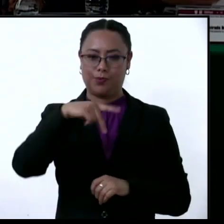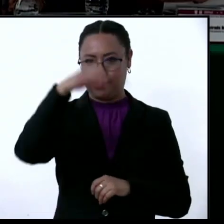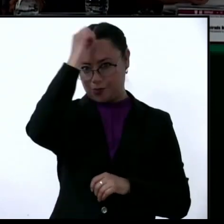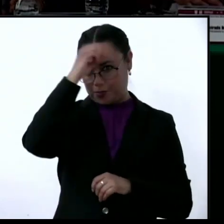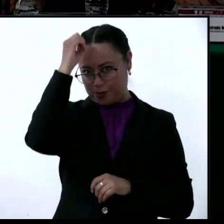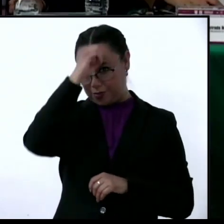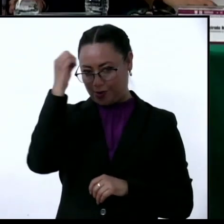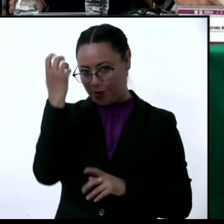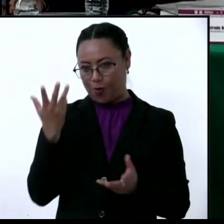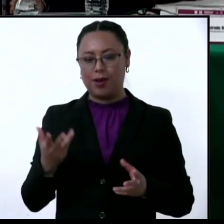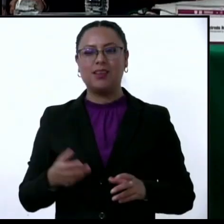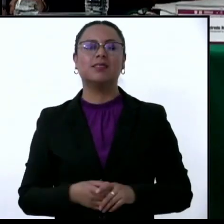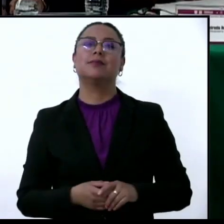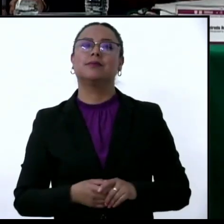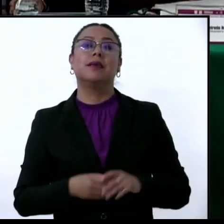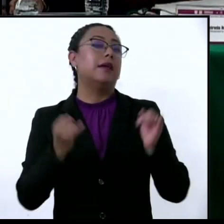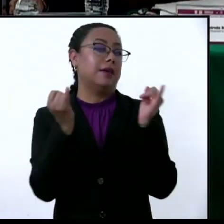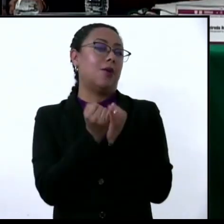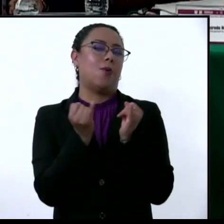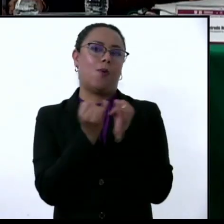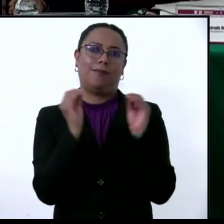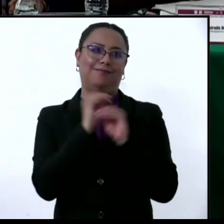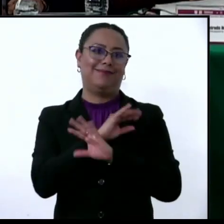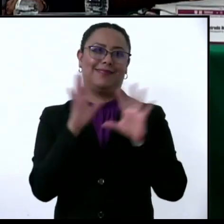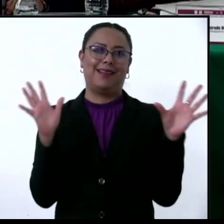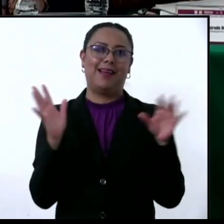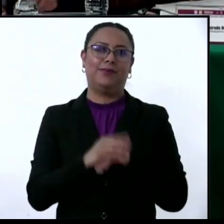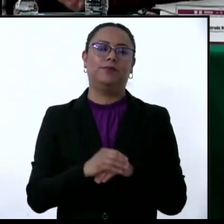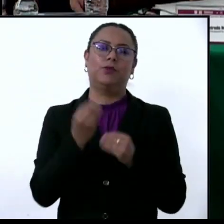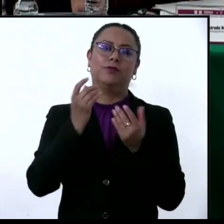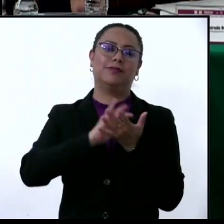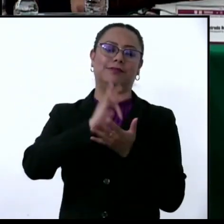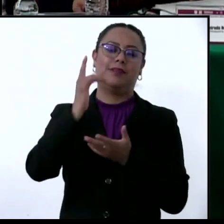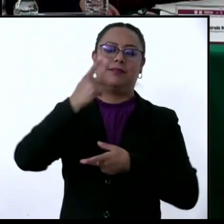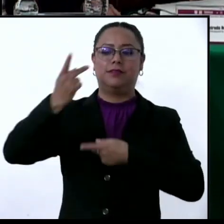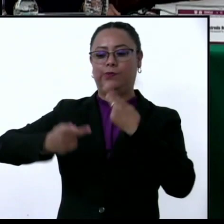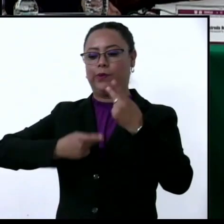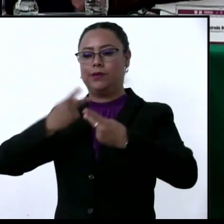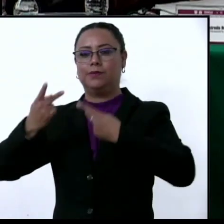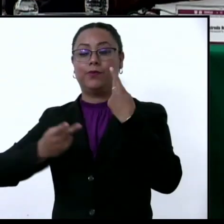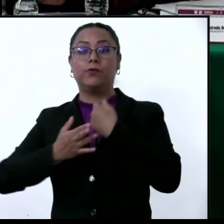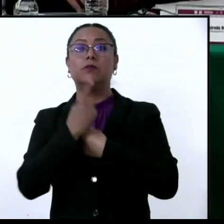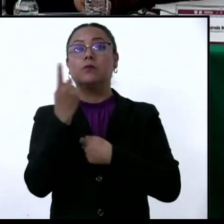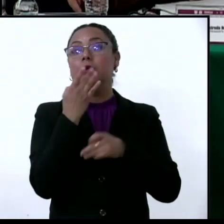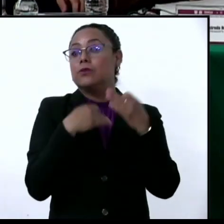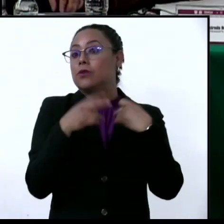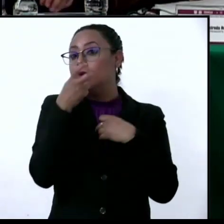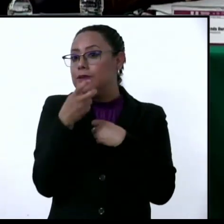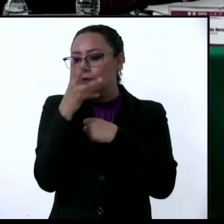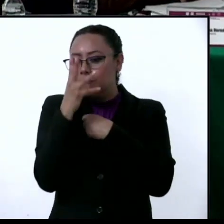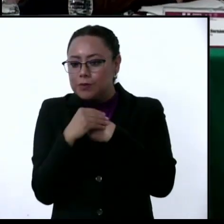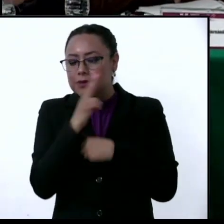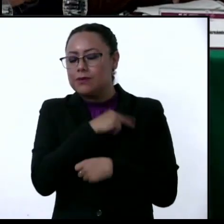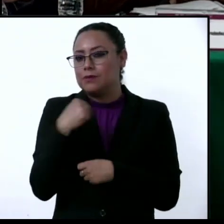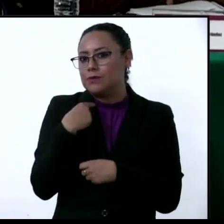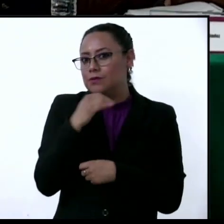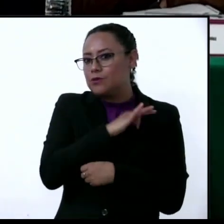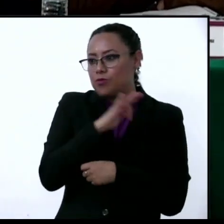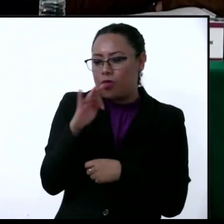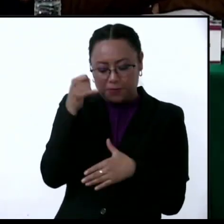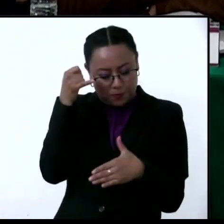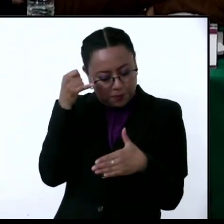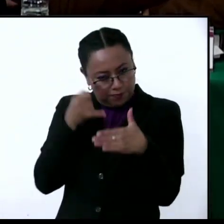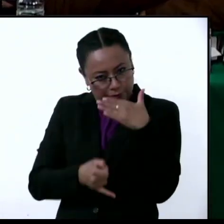consideraciones y, por supuesto, que también por las preguntas, porque nos da pauta para poder